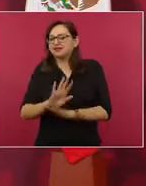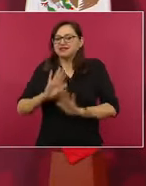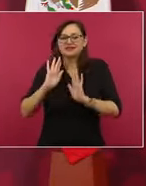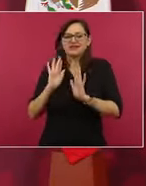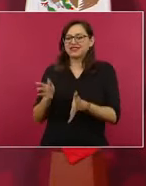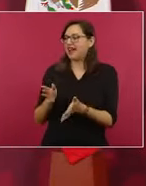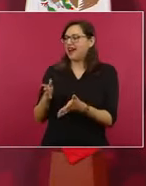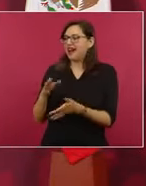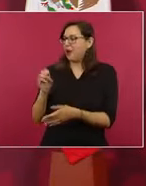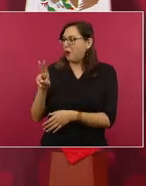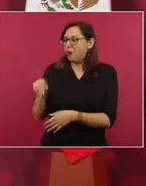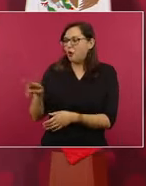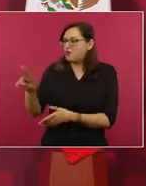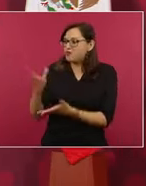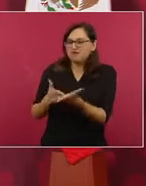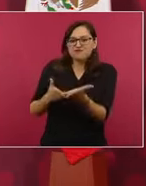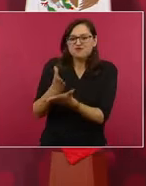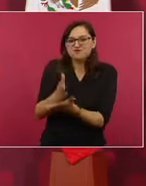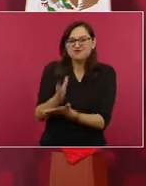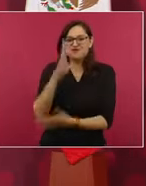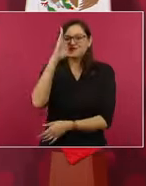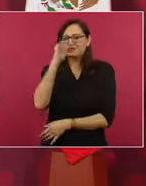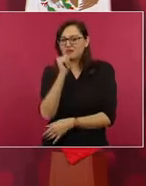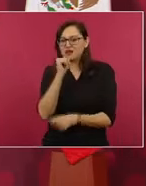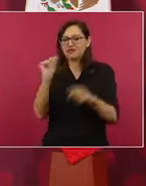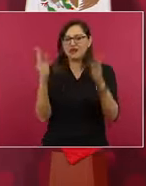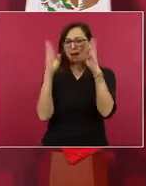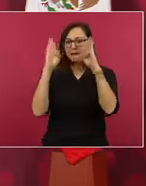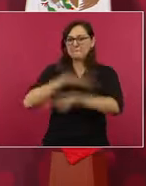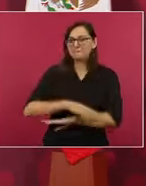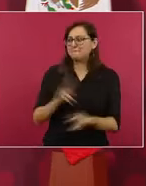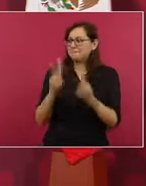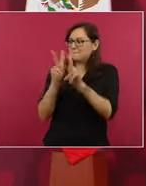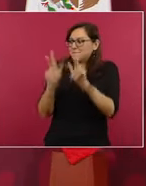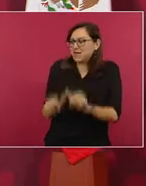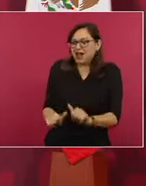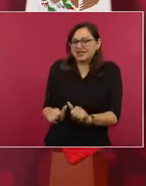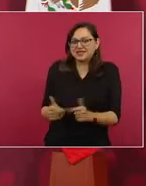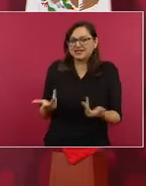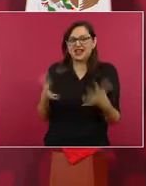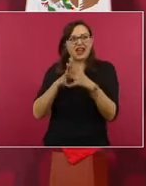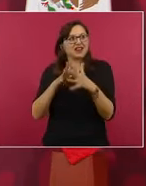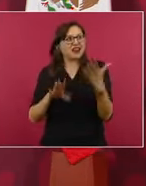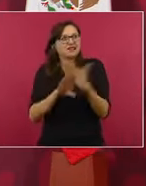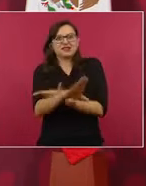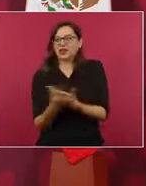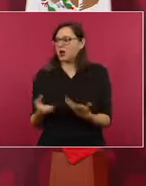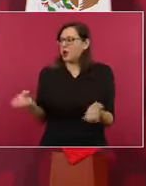para conseguir acuerdos de paz y evitar la guerra